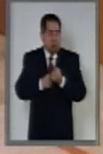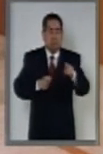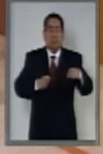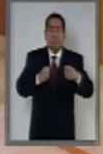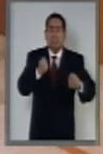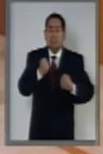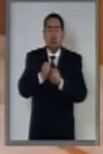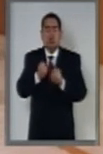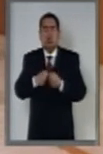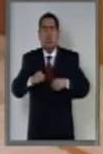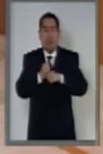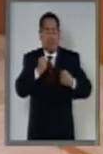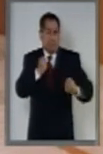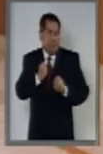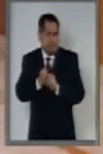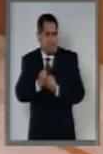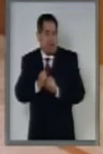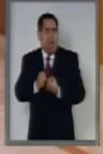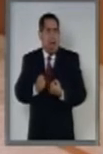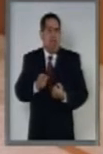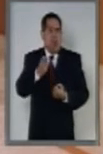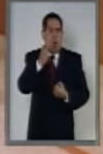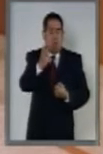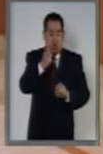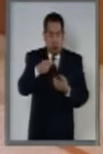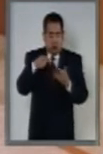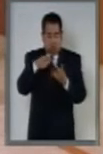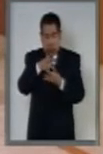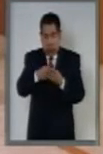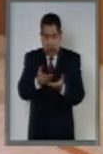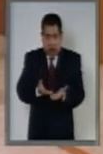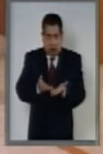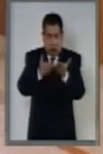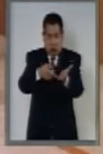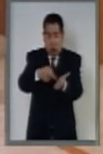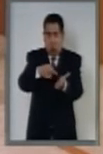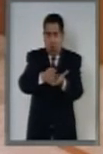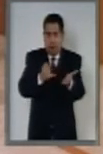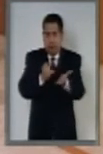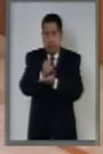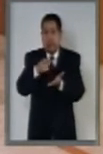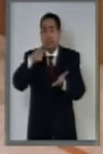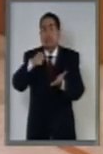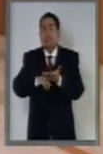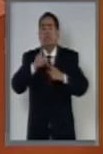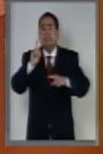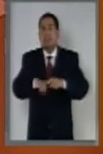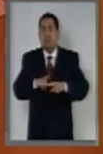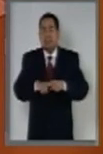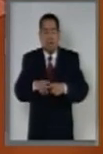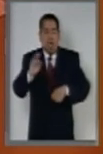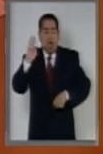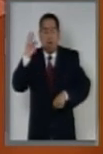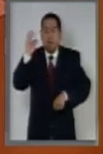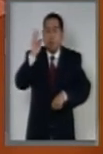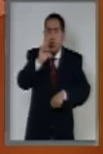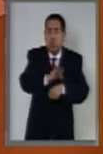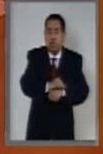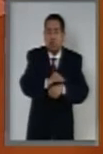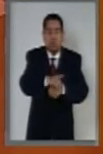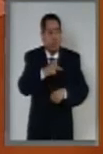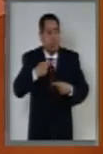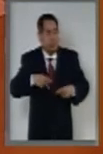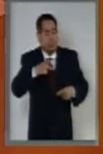sociedad. Por lo tanto, el objeto que está planteado en este decreto es el de la protección de la